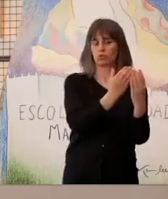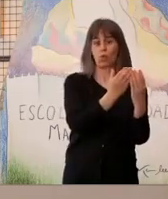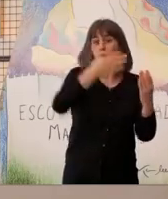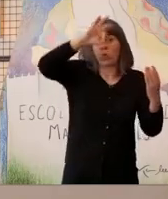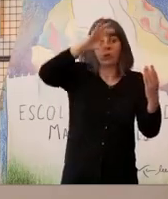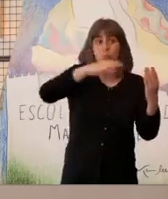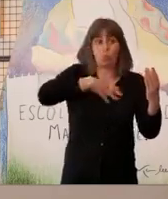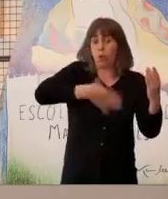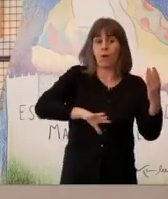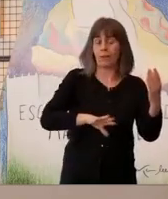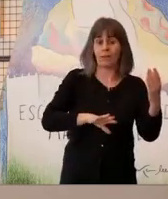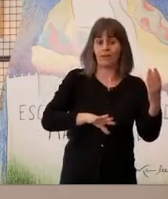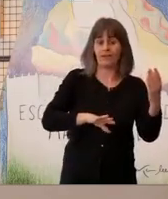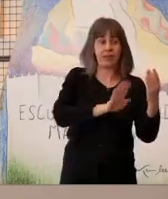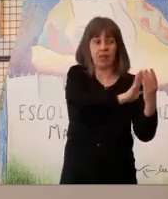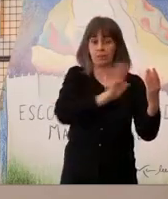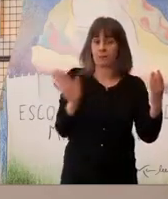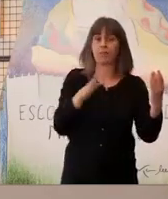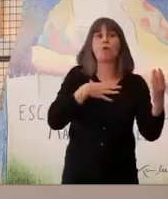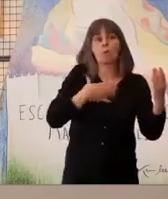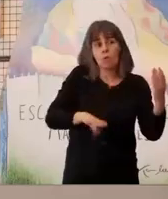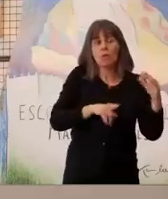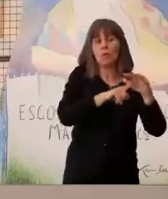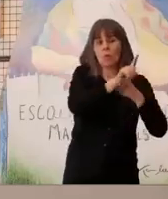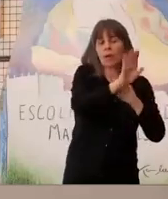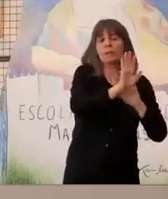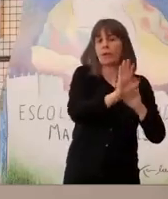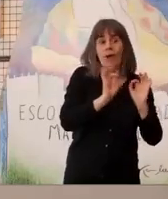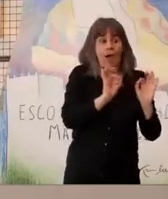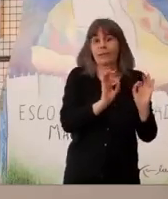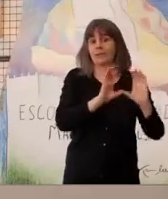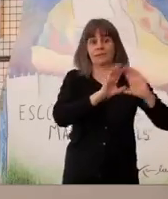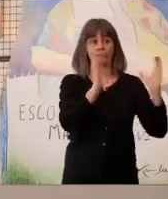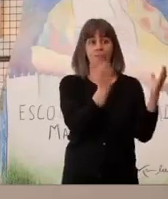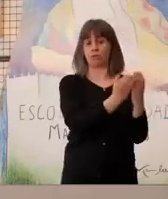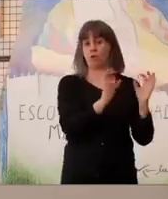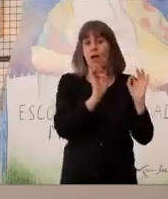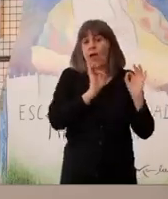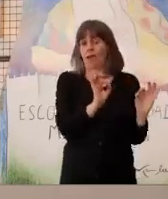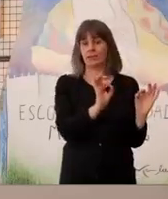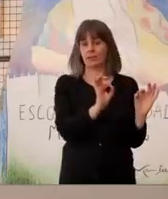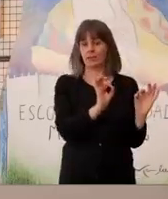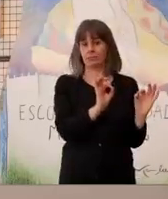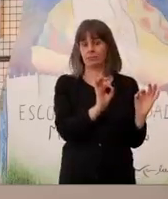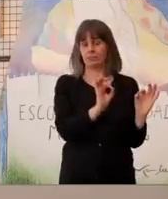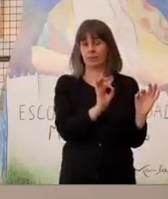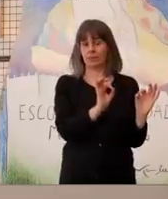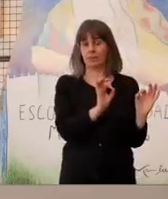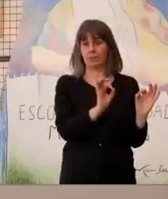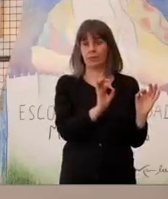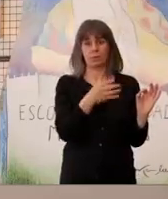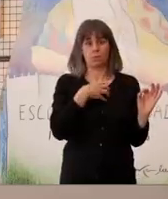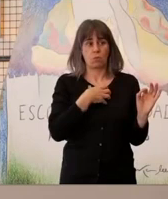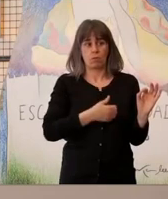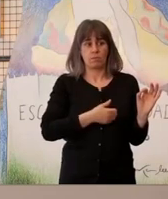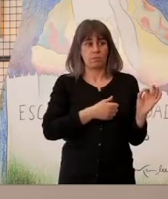que puede evolucionar pero digamos que la realidad es lo que se ha hecho y no puede ser